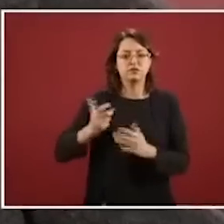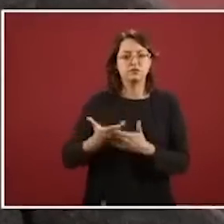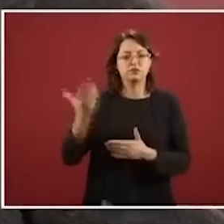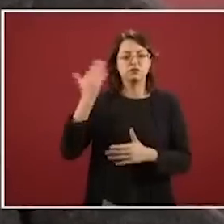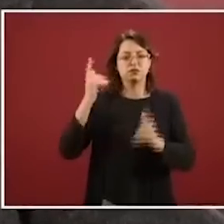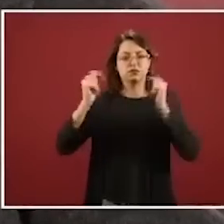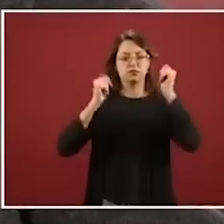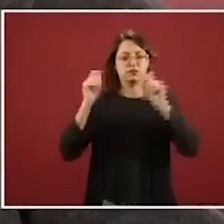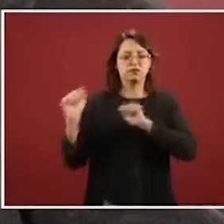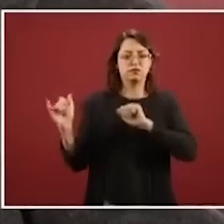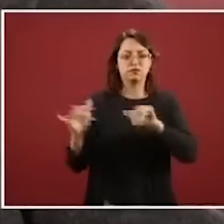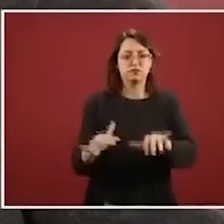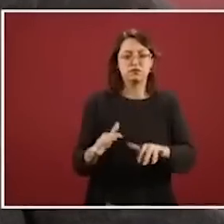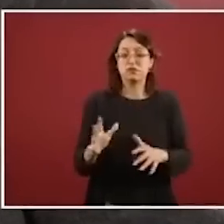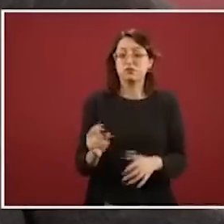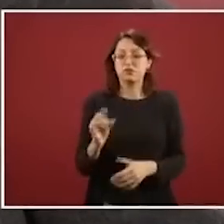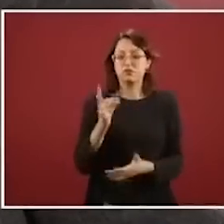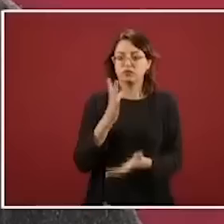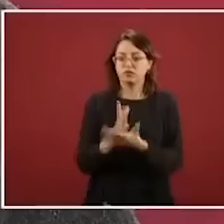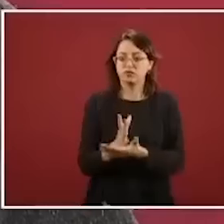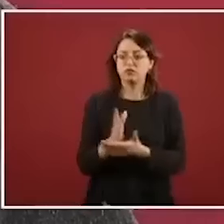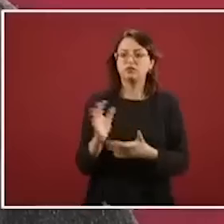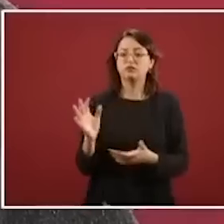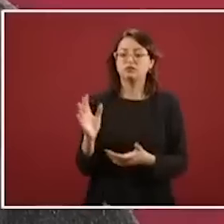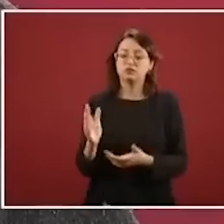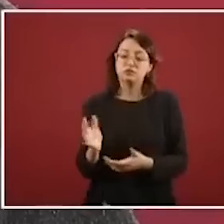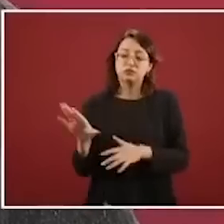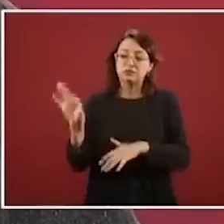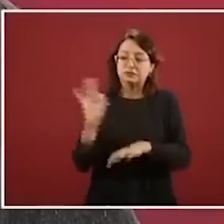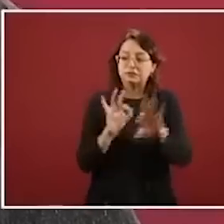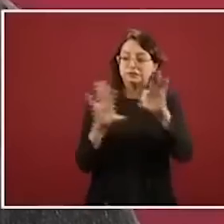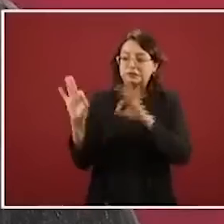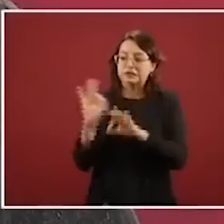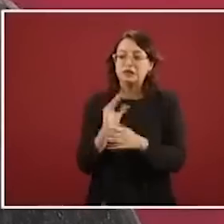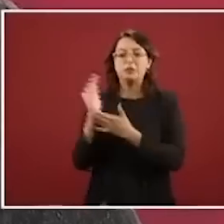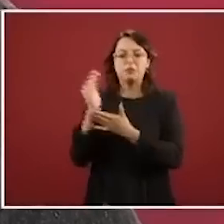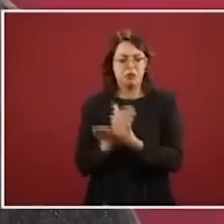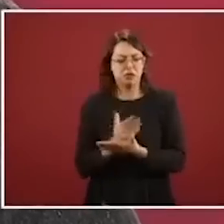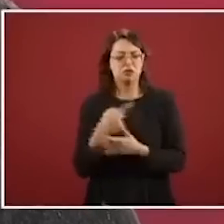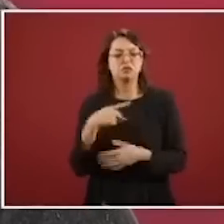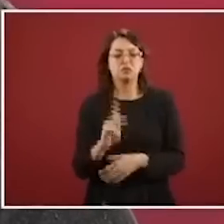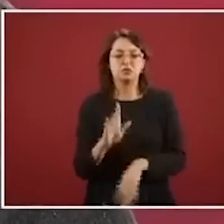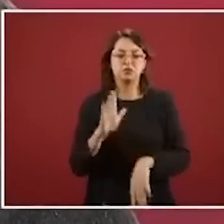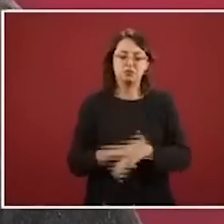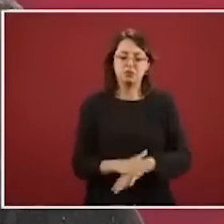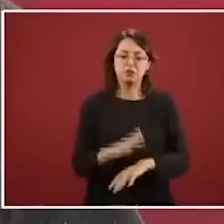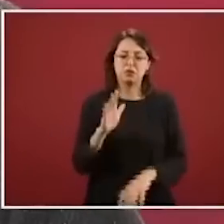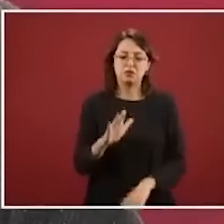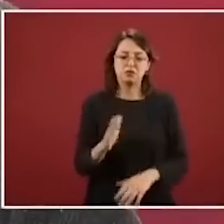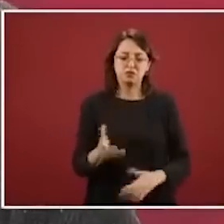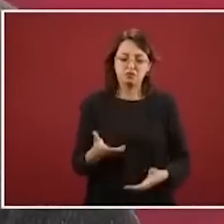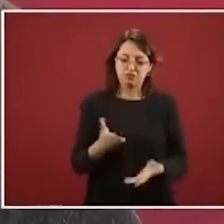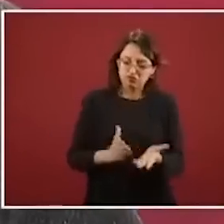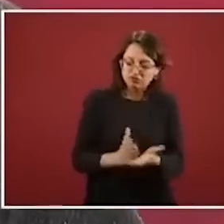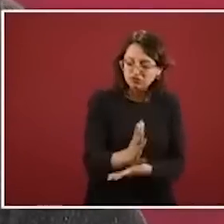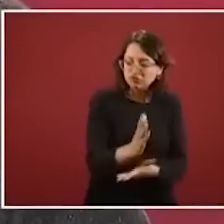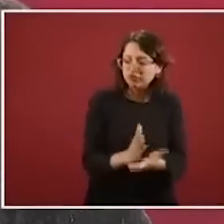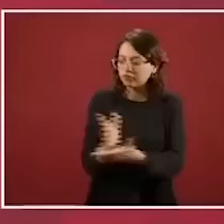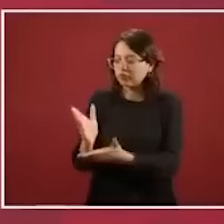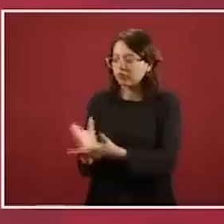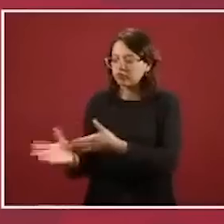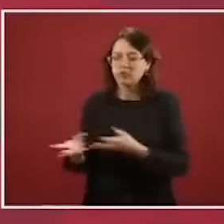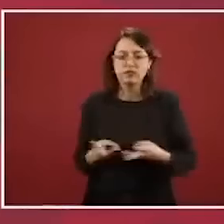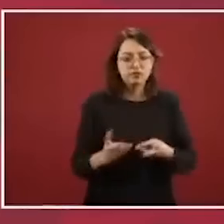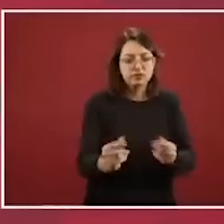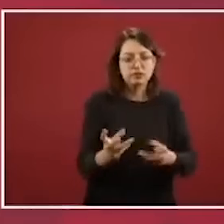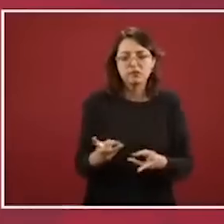turismo masivo, sino es un turismo sin gran cantidad, pero muy selectivo, de baja densidad, de bajo impacto, que penetra el territorio.